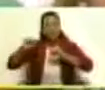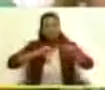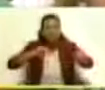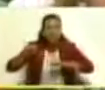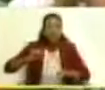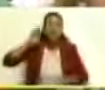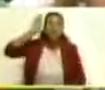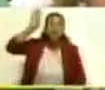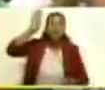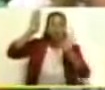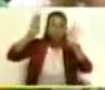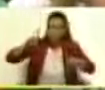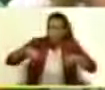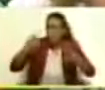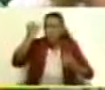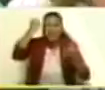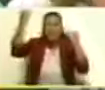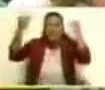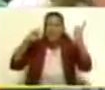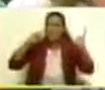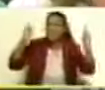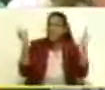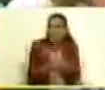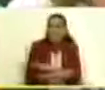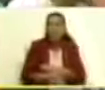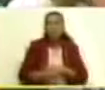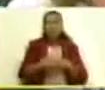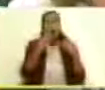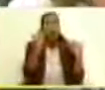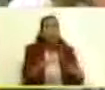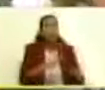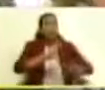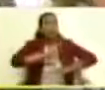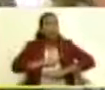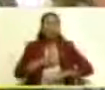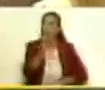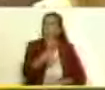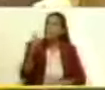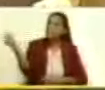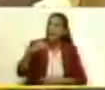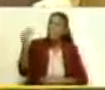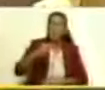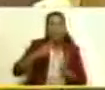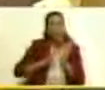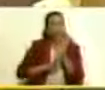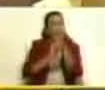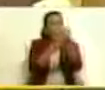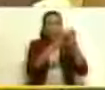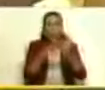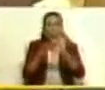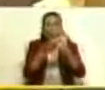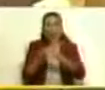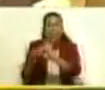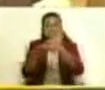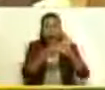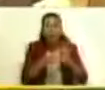hacia un futuro de innovación, transformación y revolución. Sigamos adelante unidos por el bien